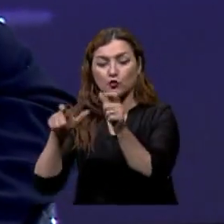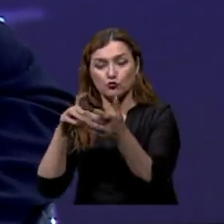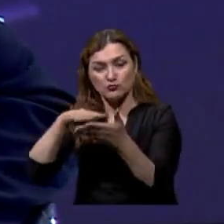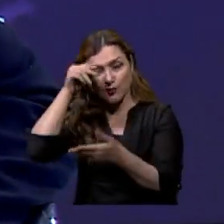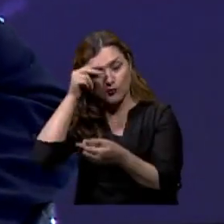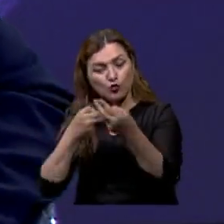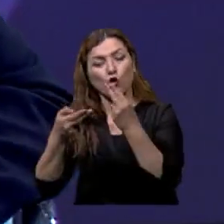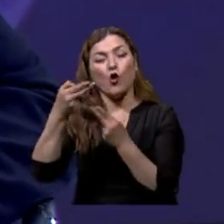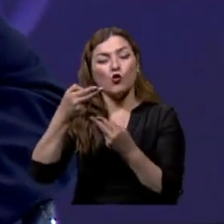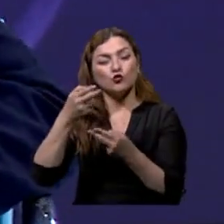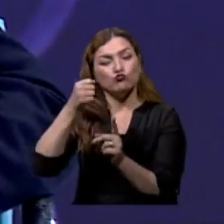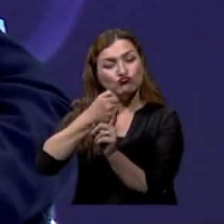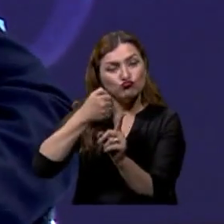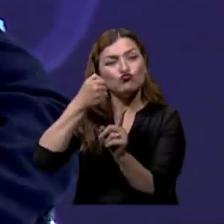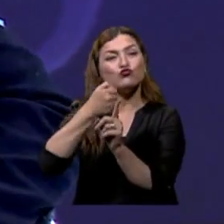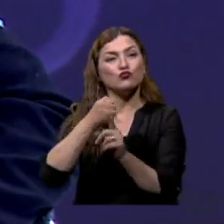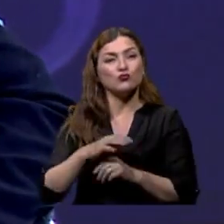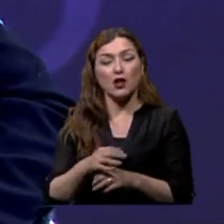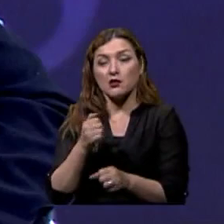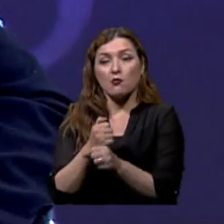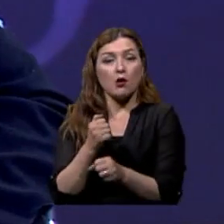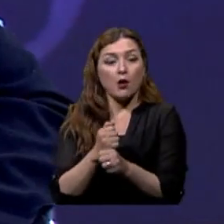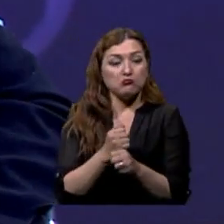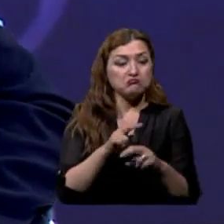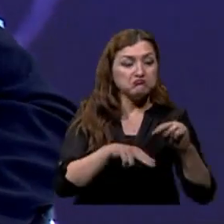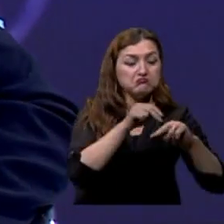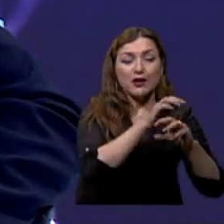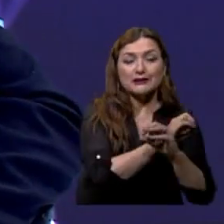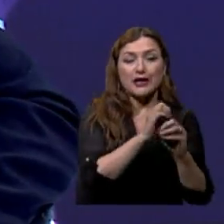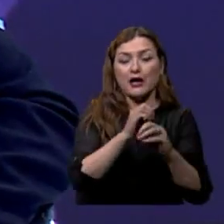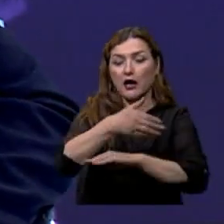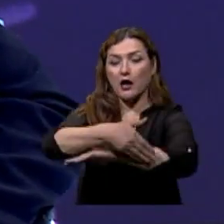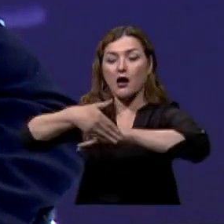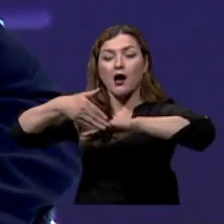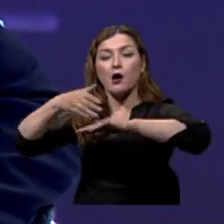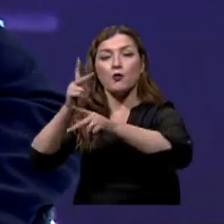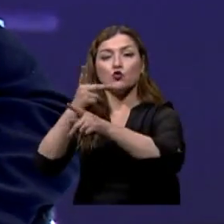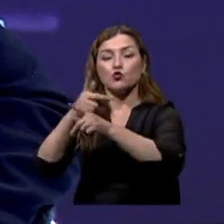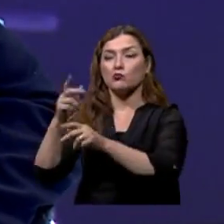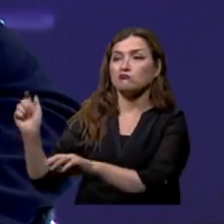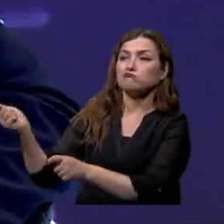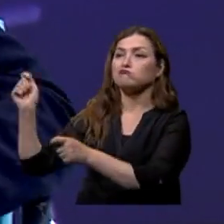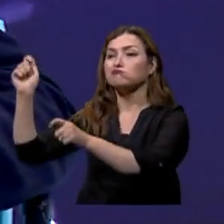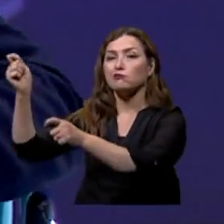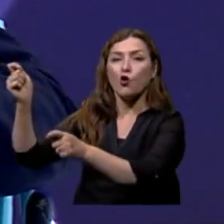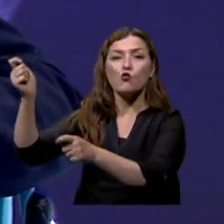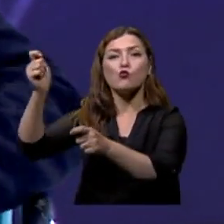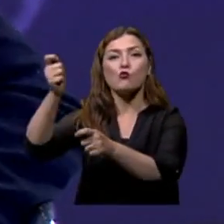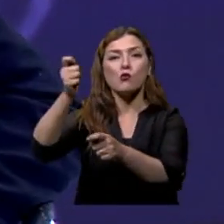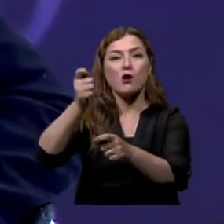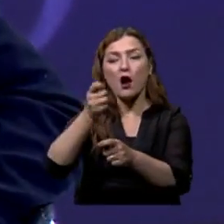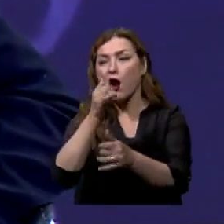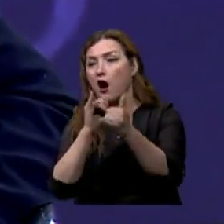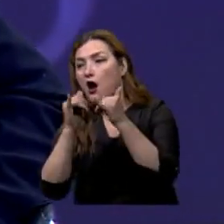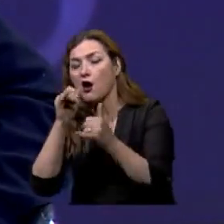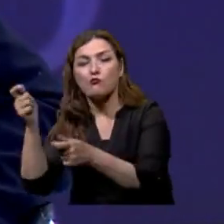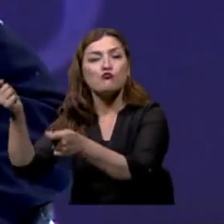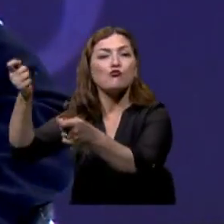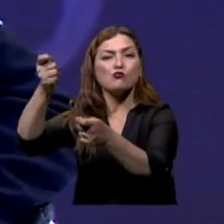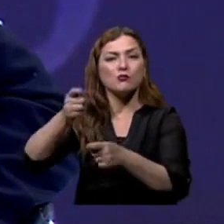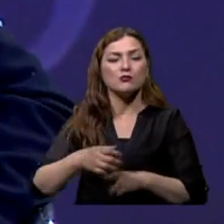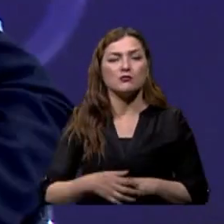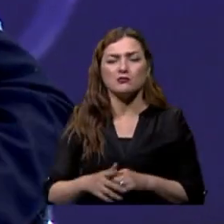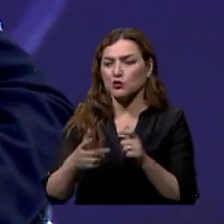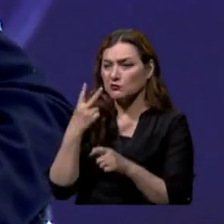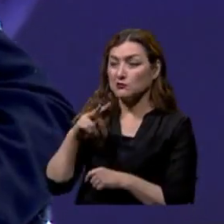muy luchadora. También cuando no estás trabajando, estás en la calle vendiendo productos, vendiendo bebidas en la calle. ¿Cómo te